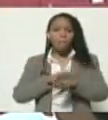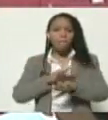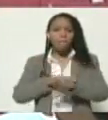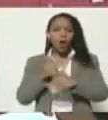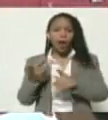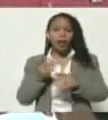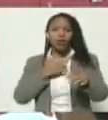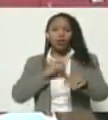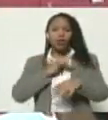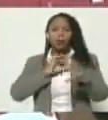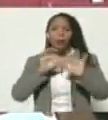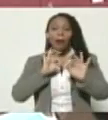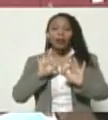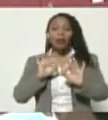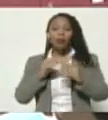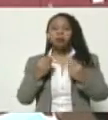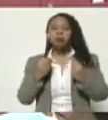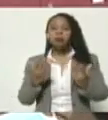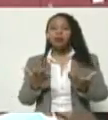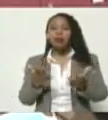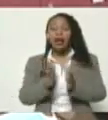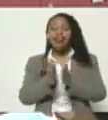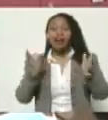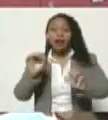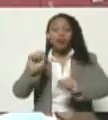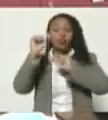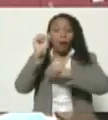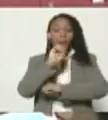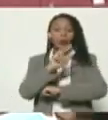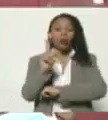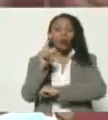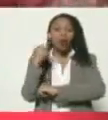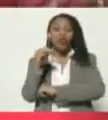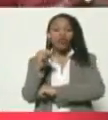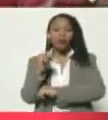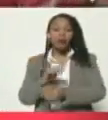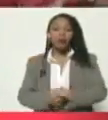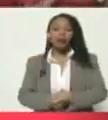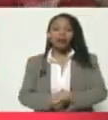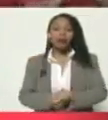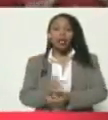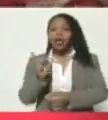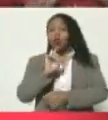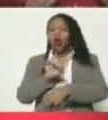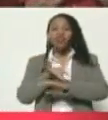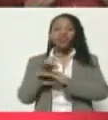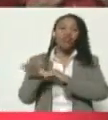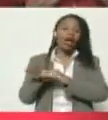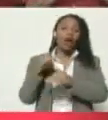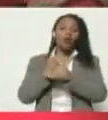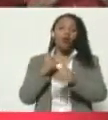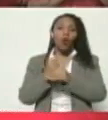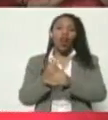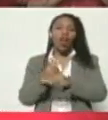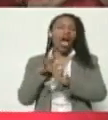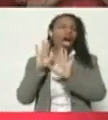estamos preparando, ¿saben para qué? Para una gran victoria el 21 de noviembre. Y no vamos a dejar ningún cabo suelto. No vamos a dejar